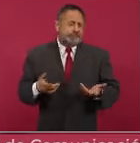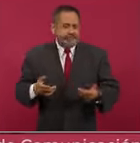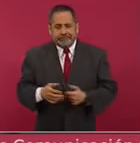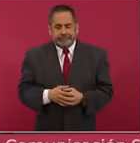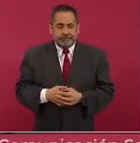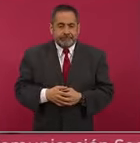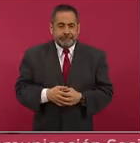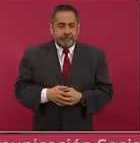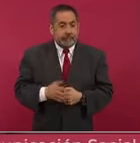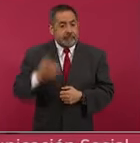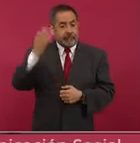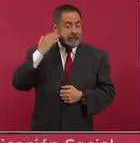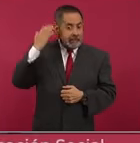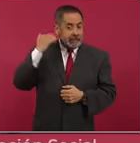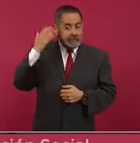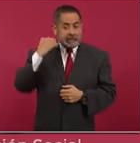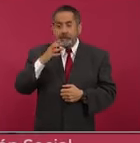No se podía tocar